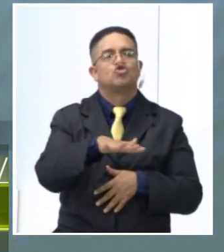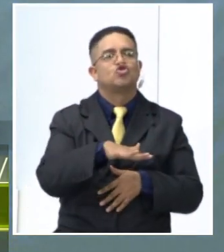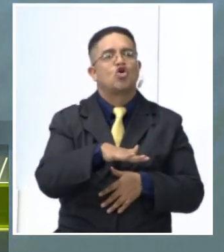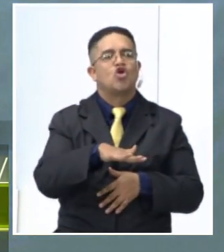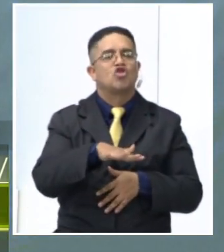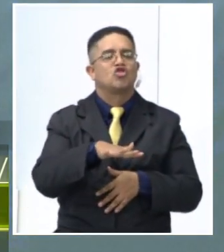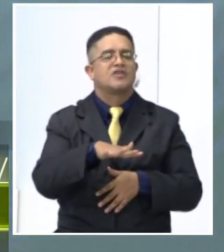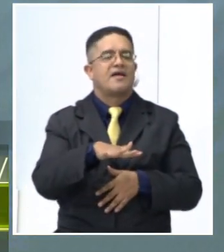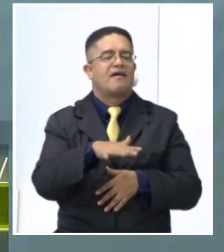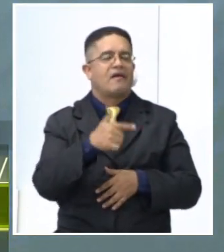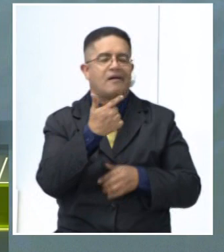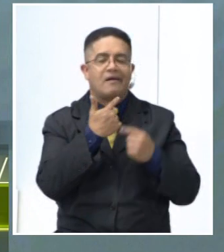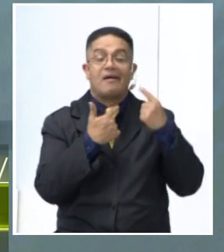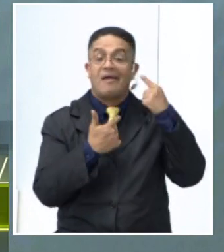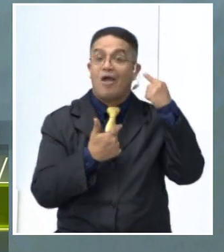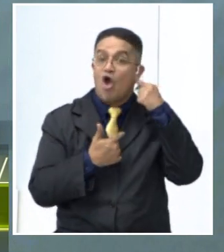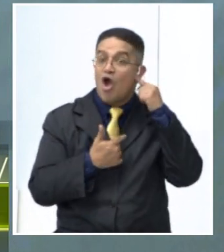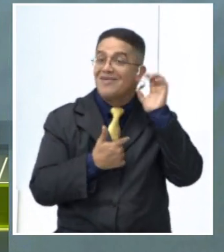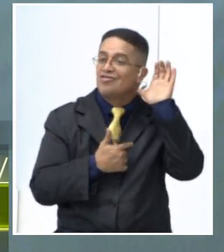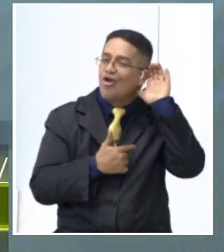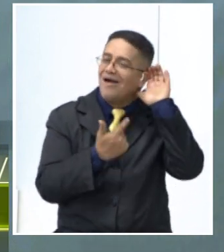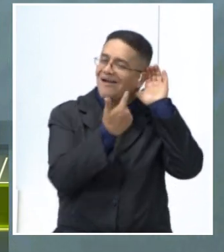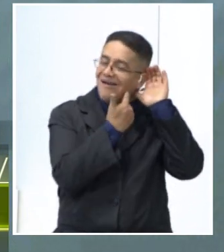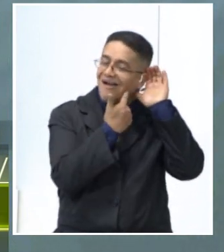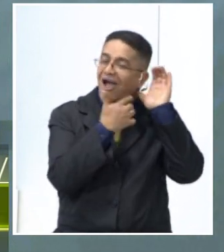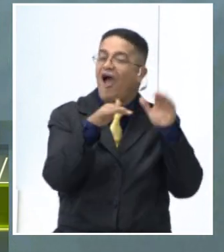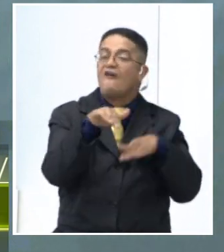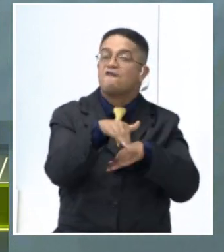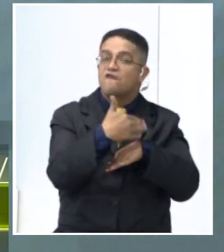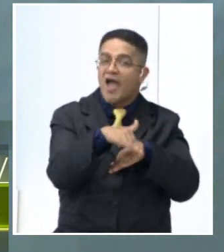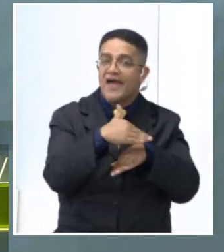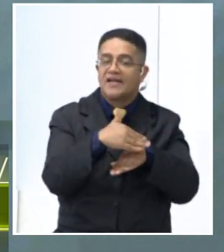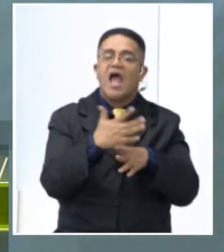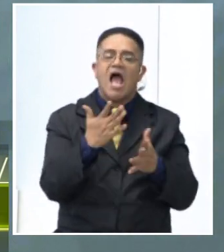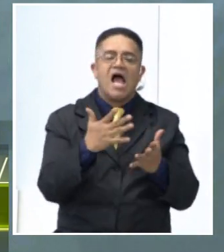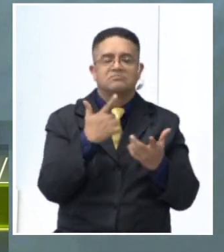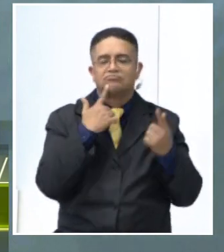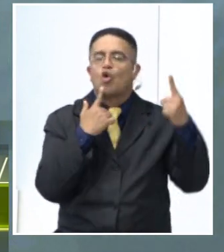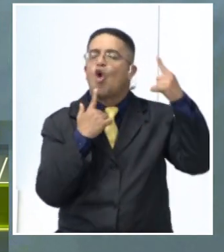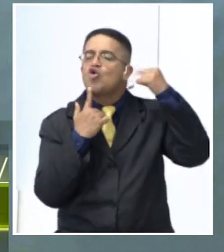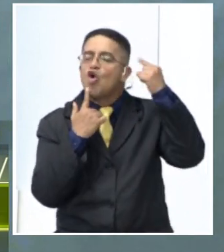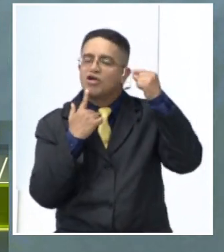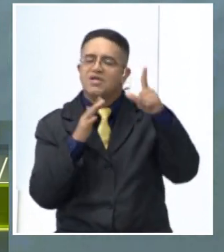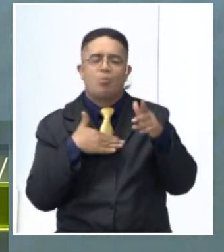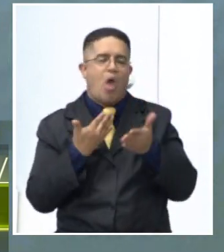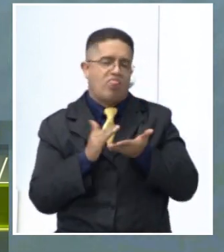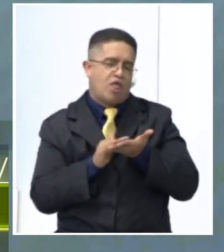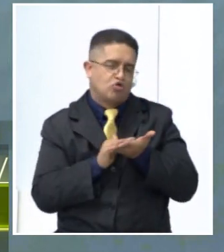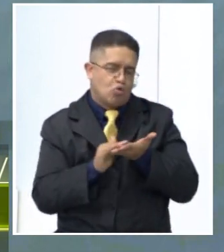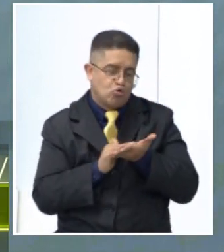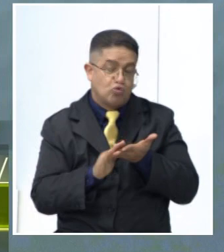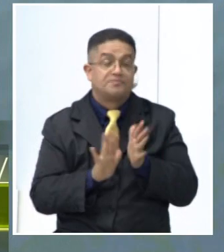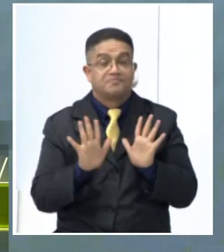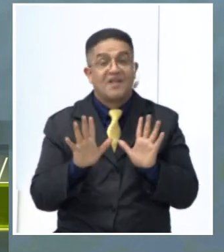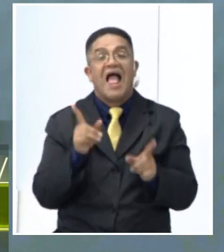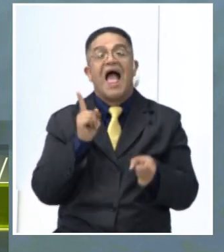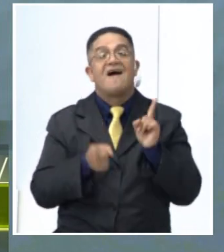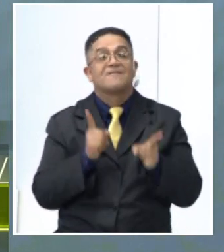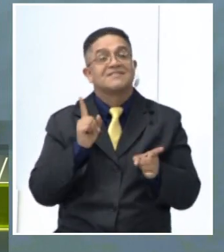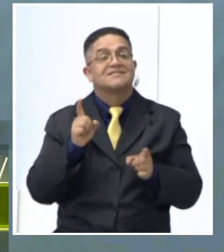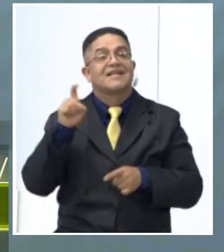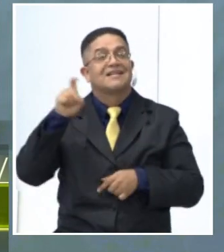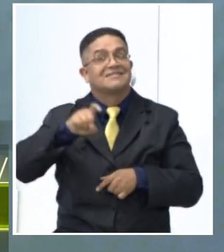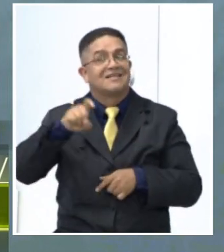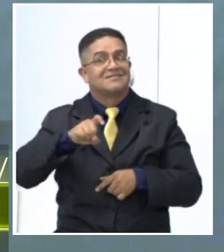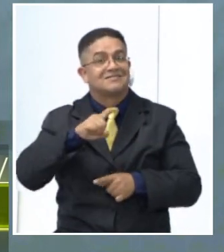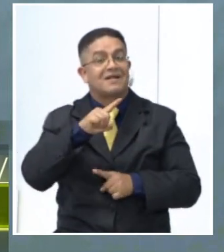la afección. Si es en el oído externo, pues a veces simplemente con algunos tipos de gotas podemos resolver el problema. Hay momentos en los cuales necesitamos